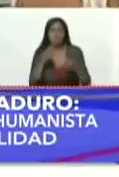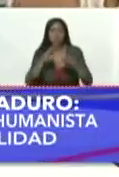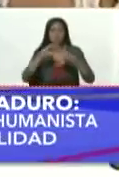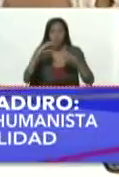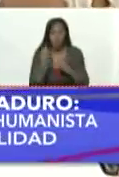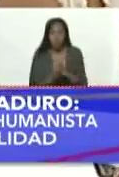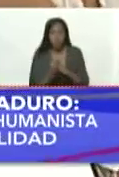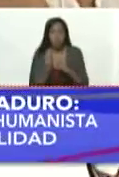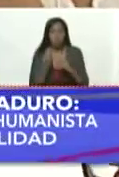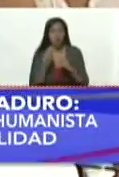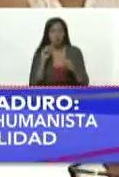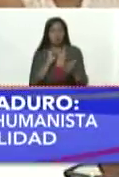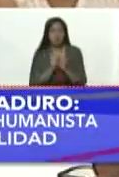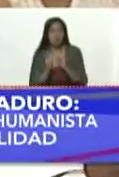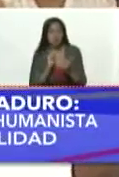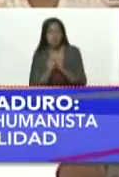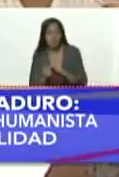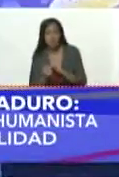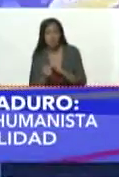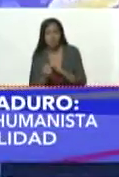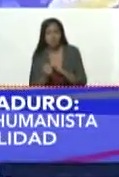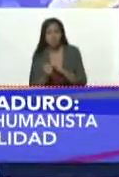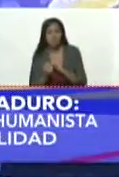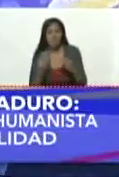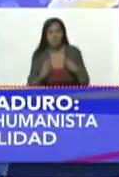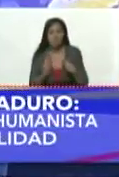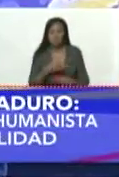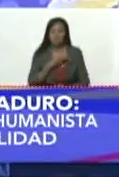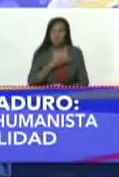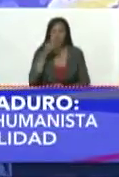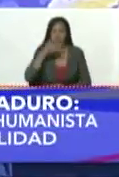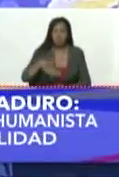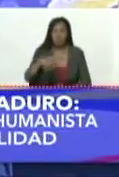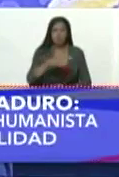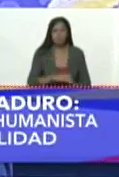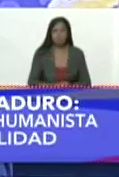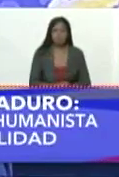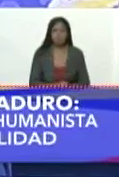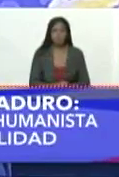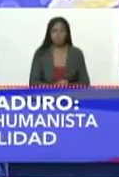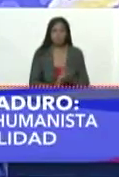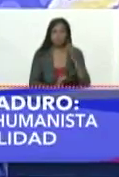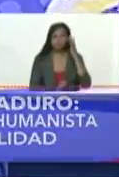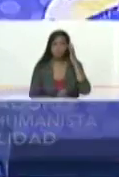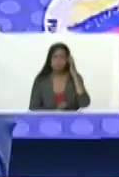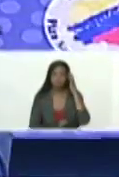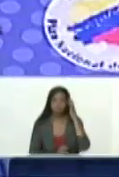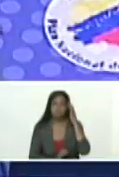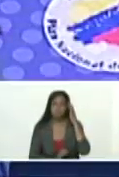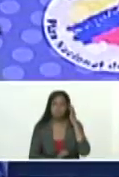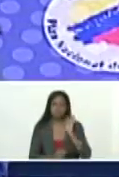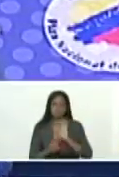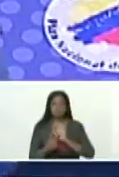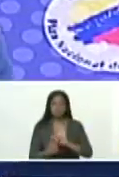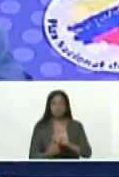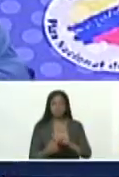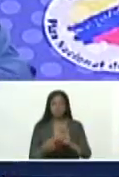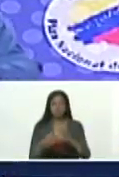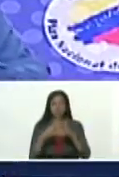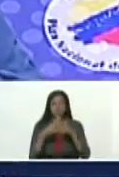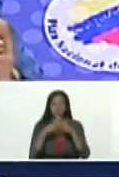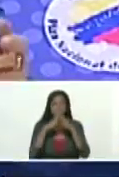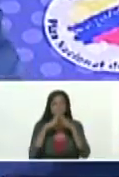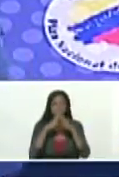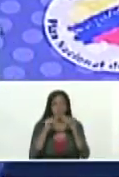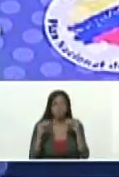cultura, deporte y en la vida social del pueblo. Se ha demostrado en